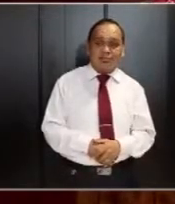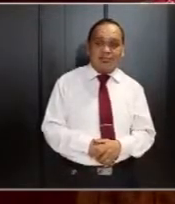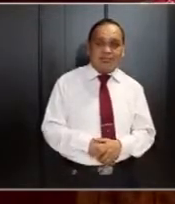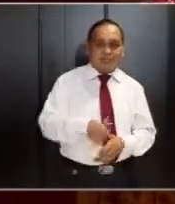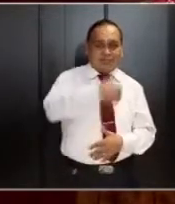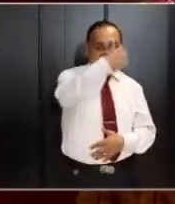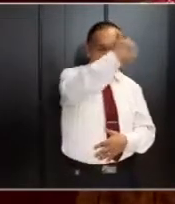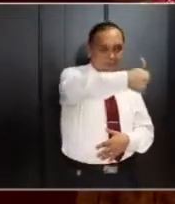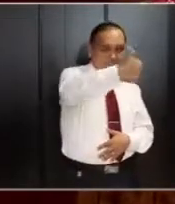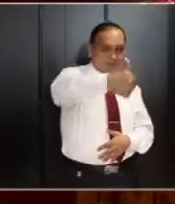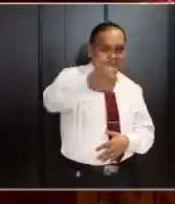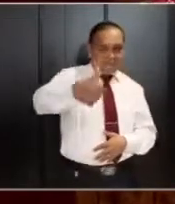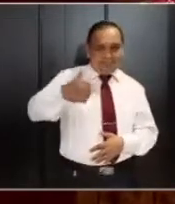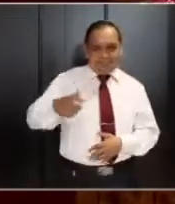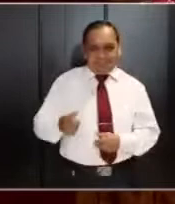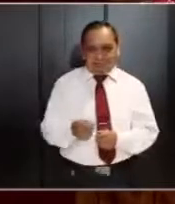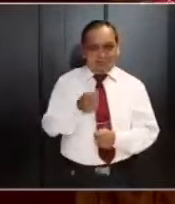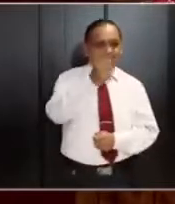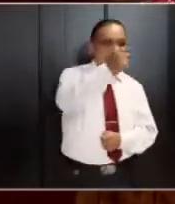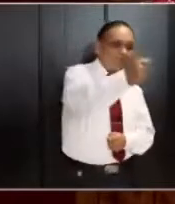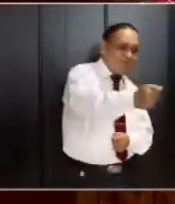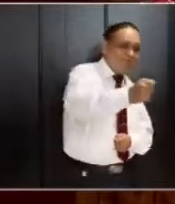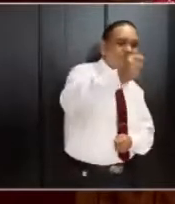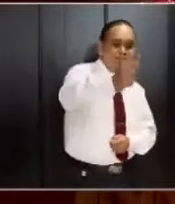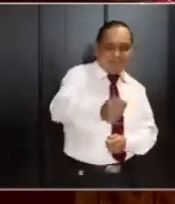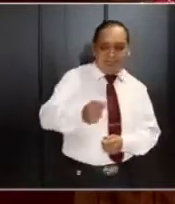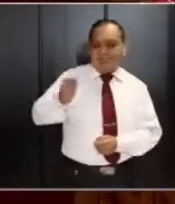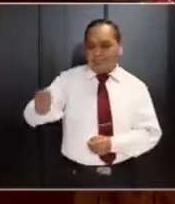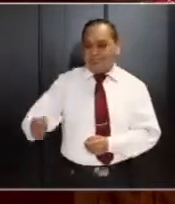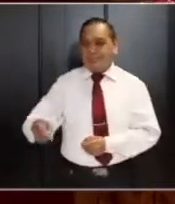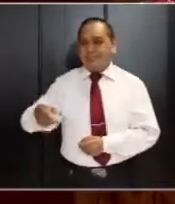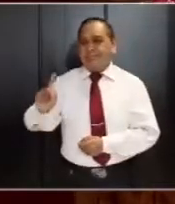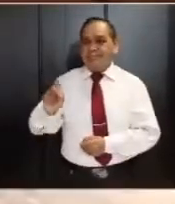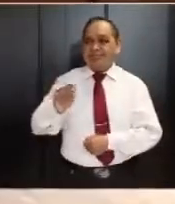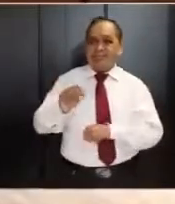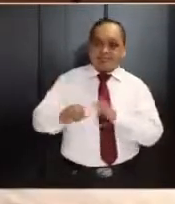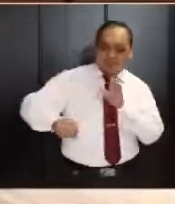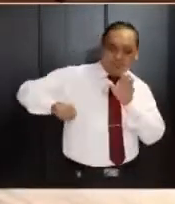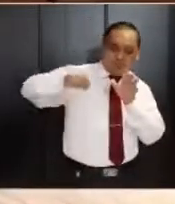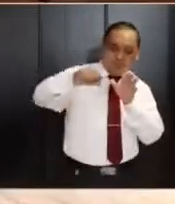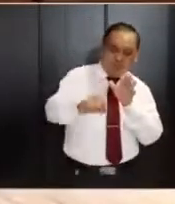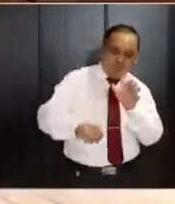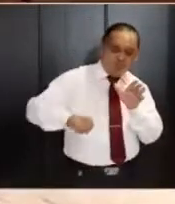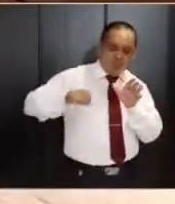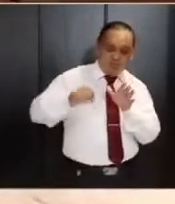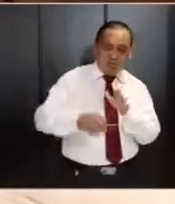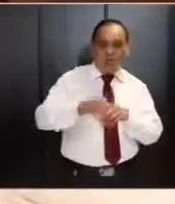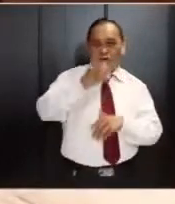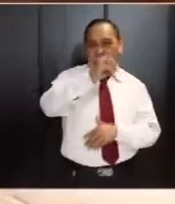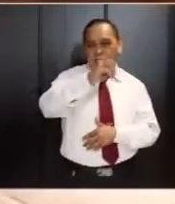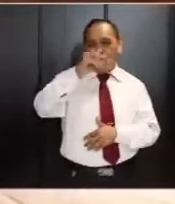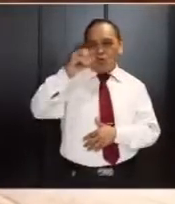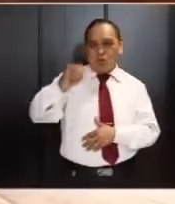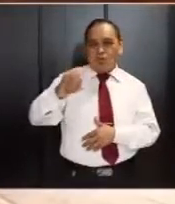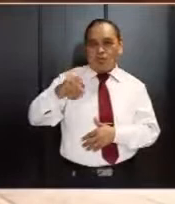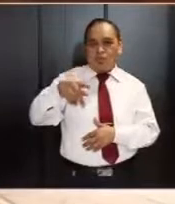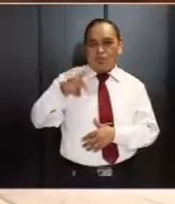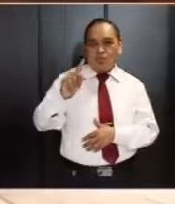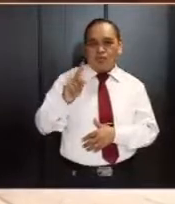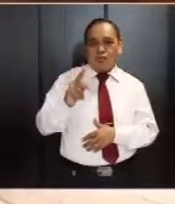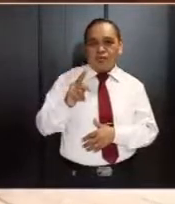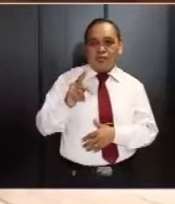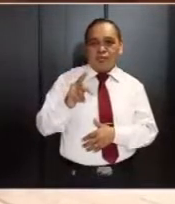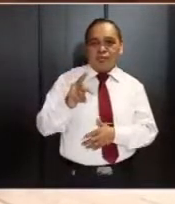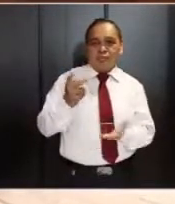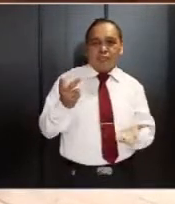cada quien le daban el boleto que tenían a la mano. No sé si lo dejamos que todos los que tengan el 00 van a tener un